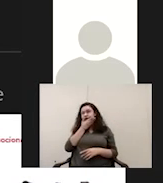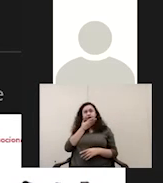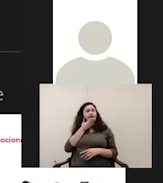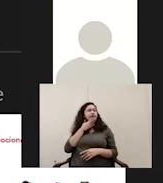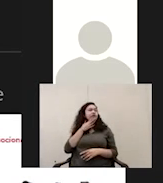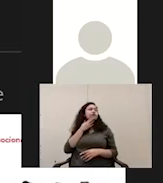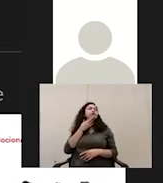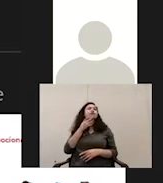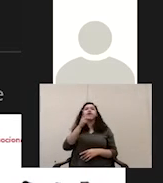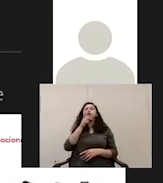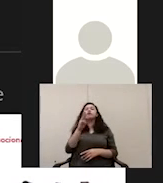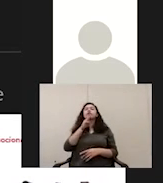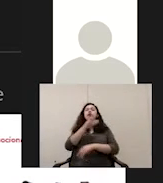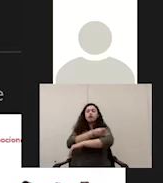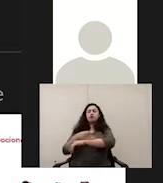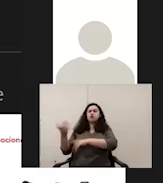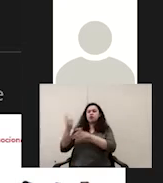padres de familia incluso.